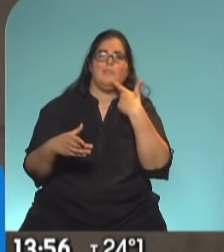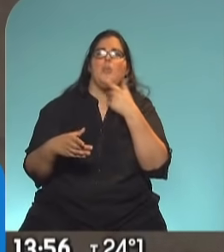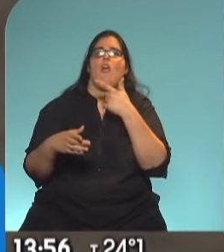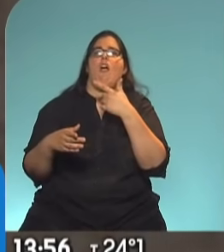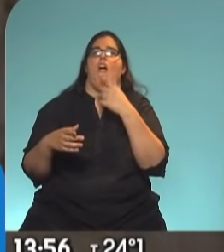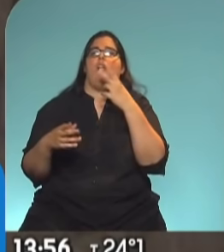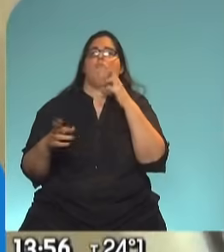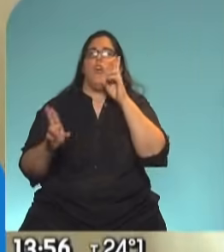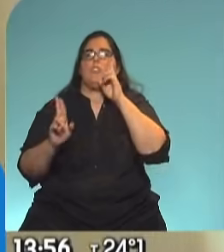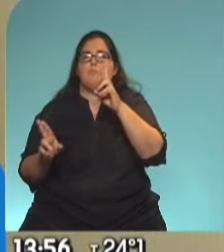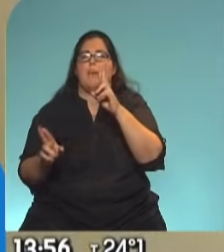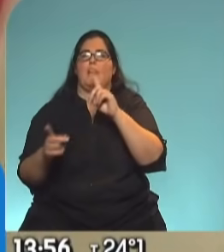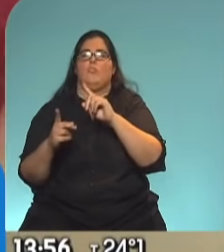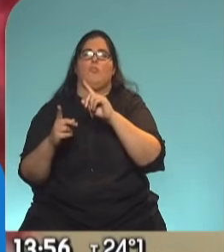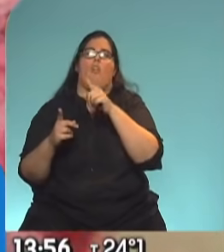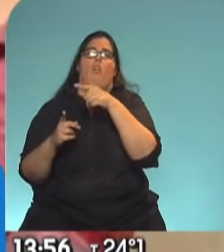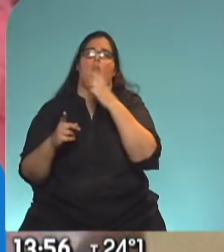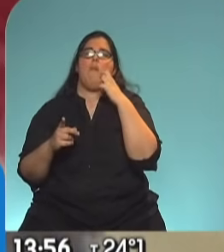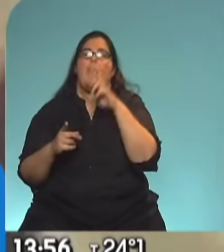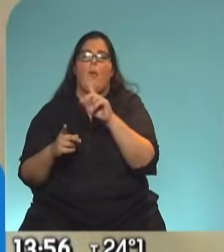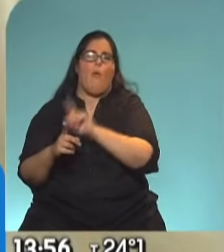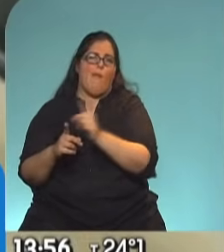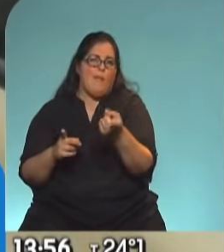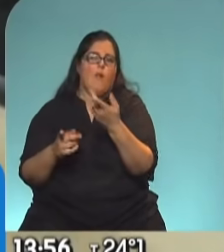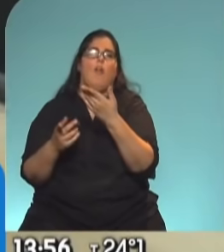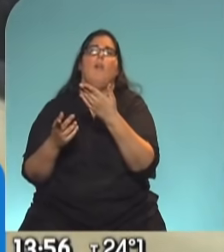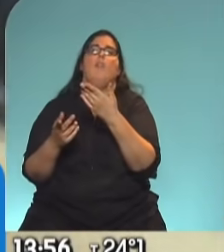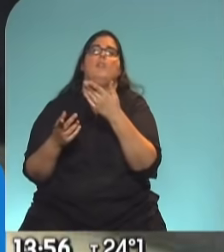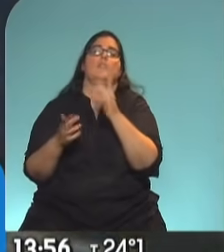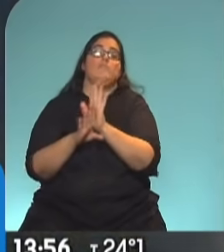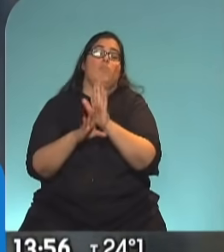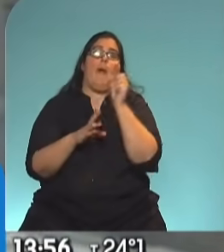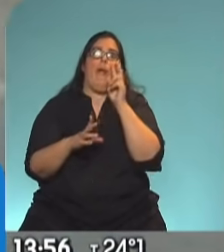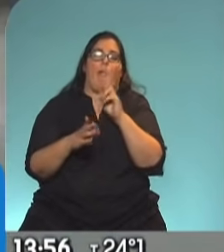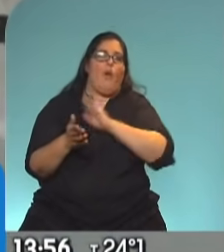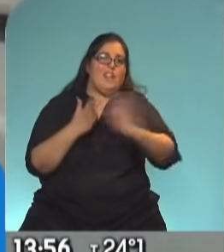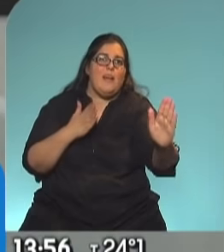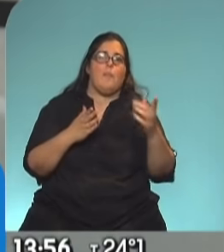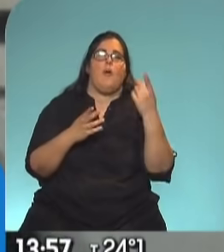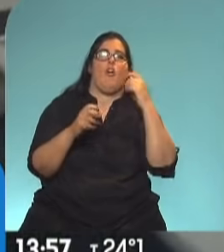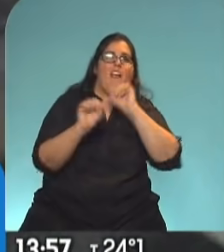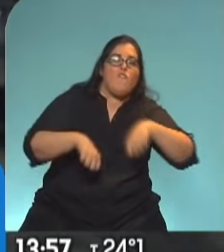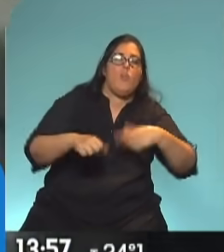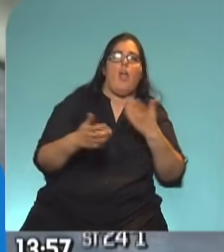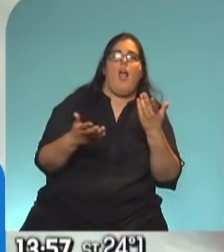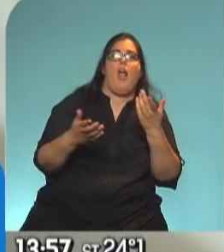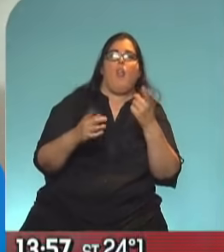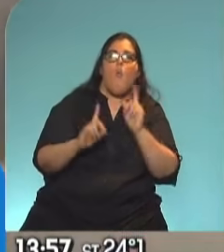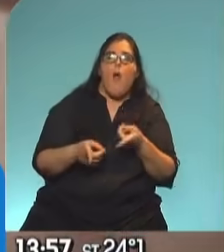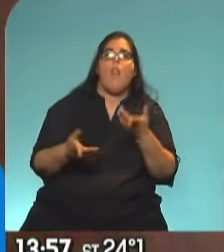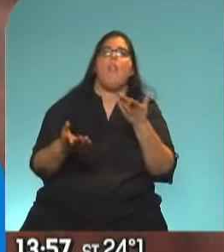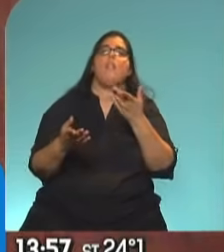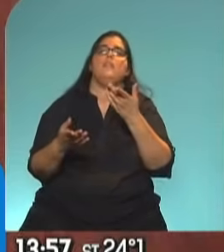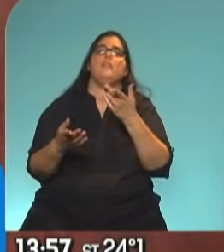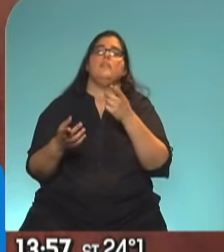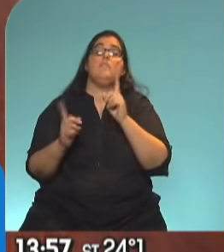que no teledirigía el Congreso desde Buenos Aires, donde estaba excluido, exiliado y refugiado. Y a pesar de eso, y